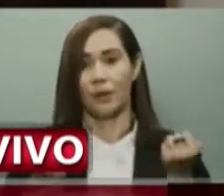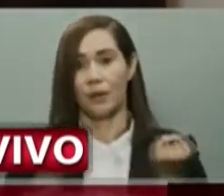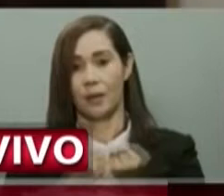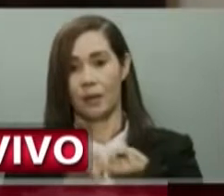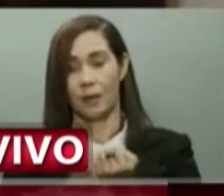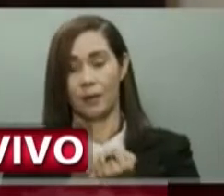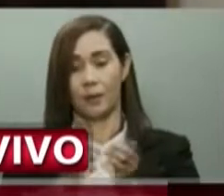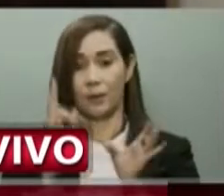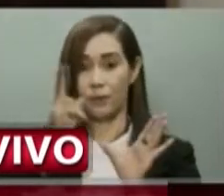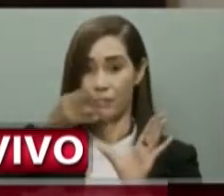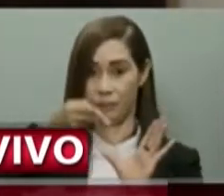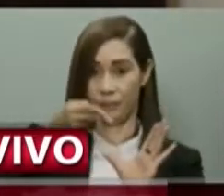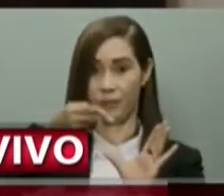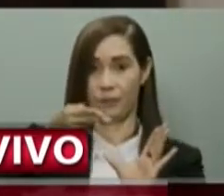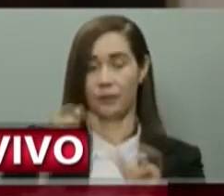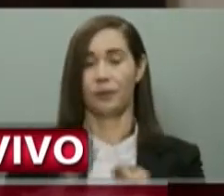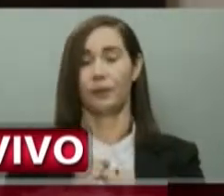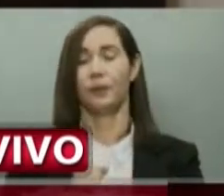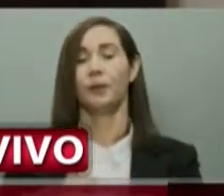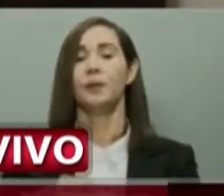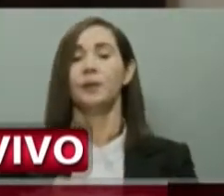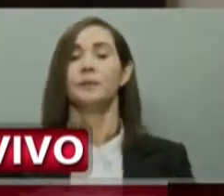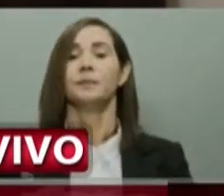los hidrocarburos.